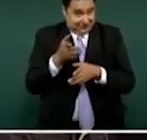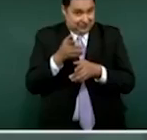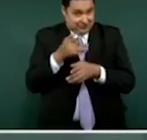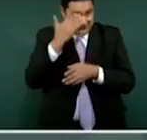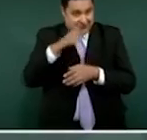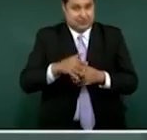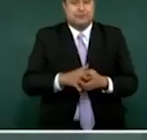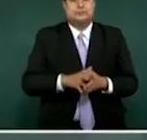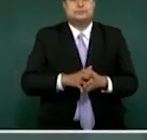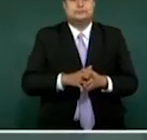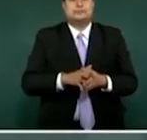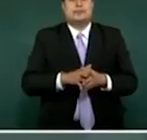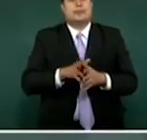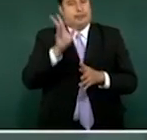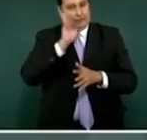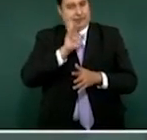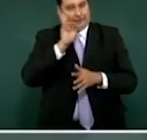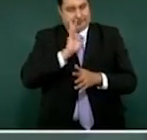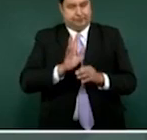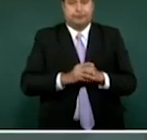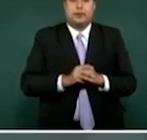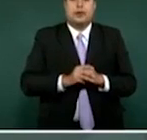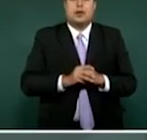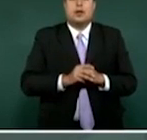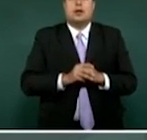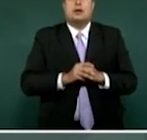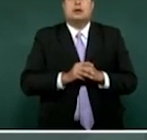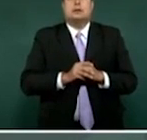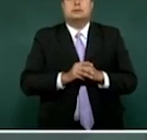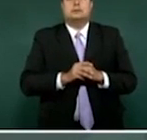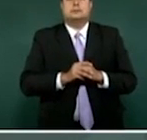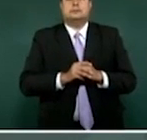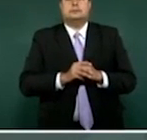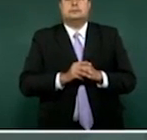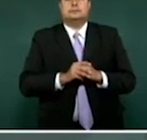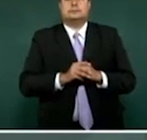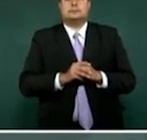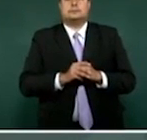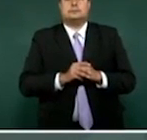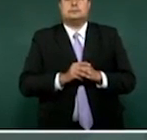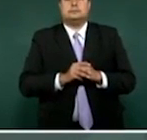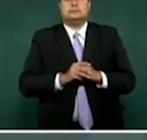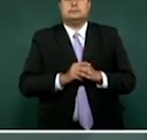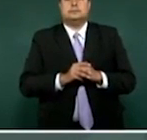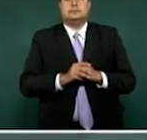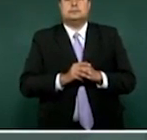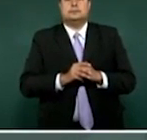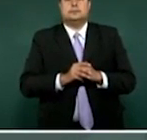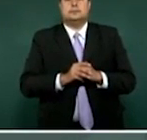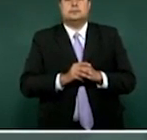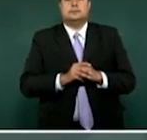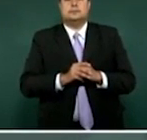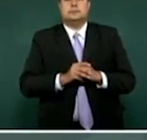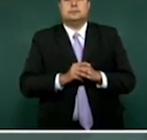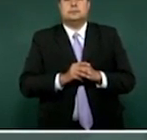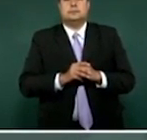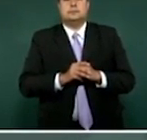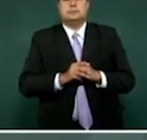hay que organizarnos. Yo no descarto el que se pueda